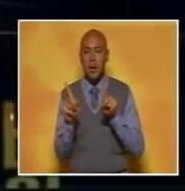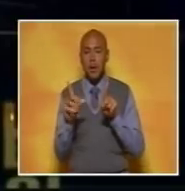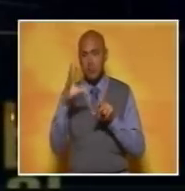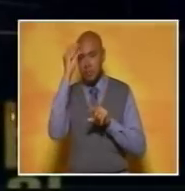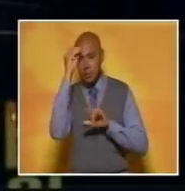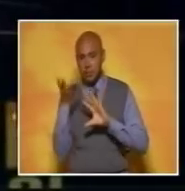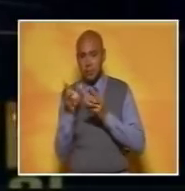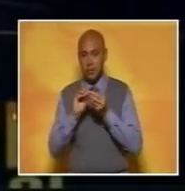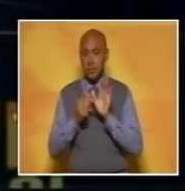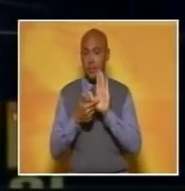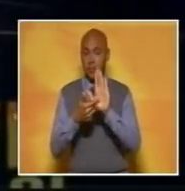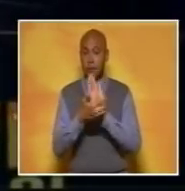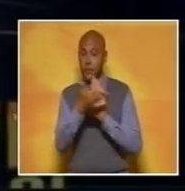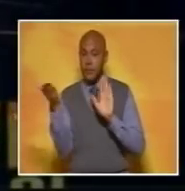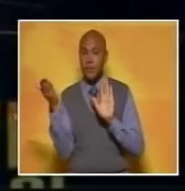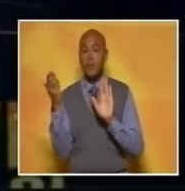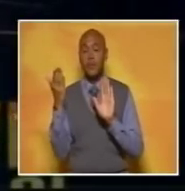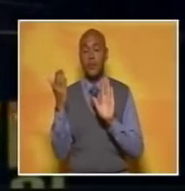llevó al estrellato.